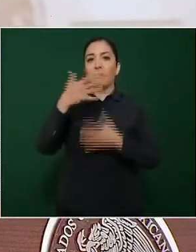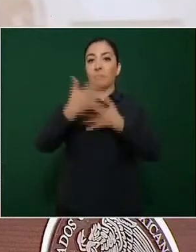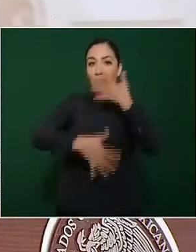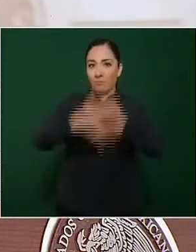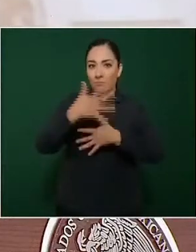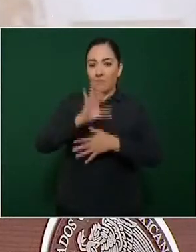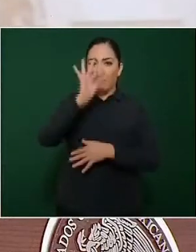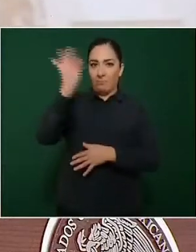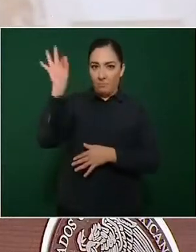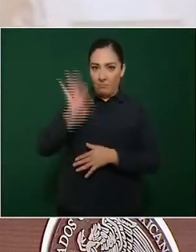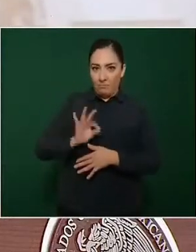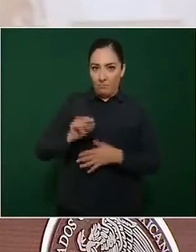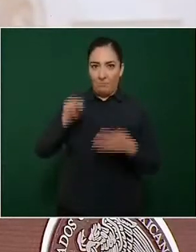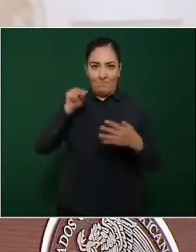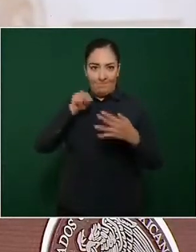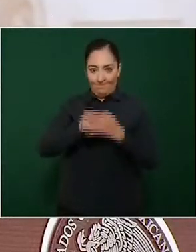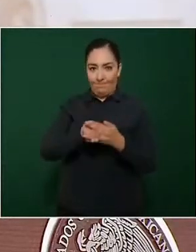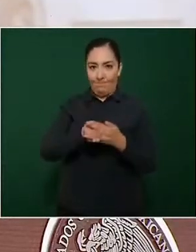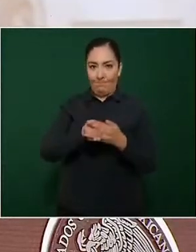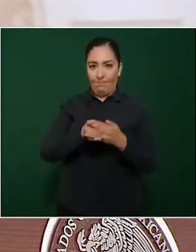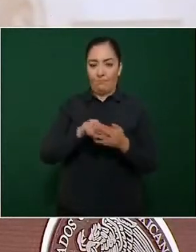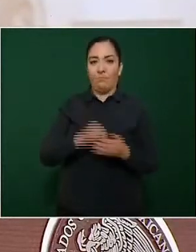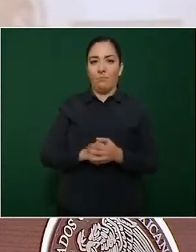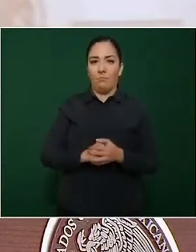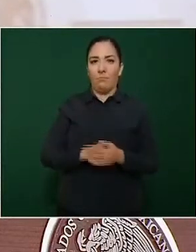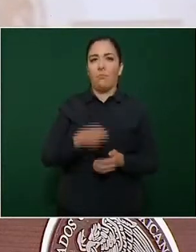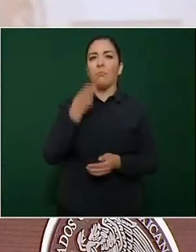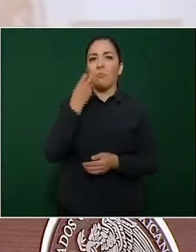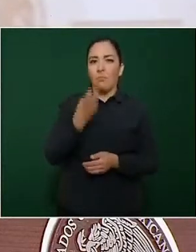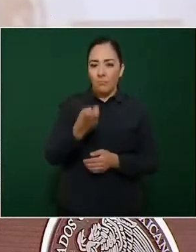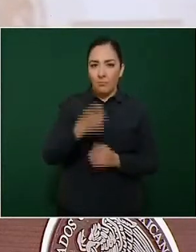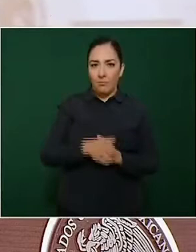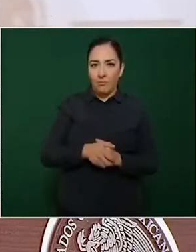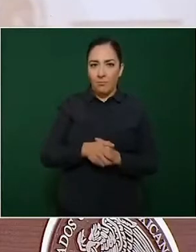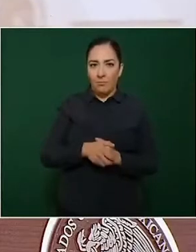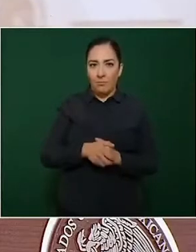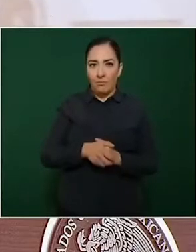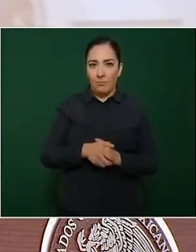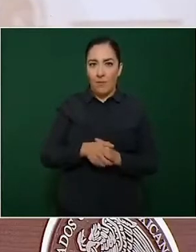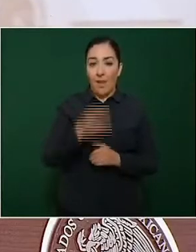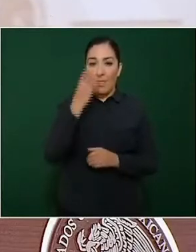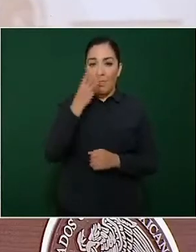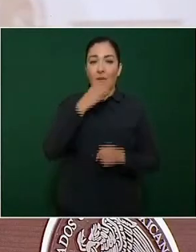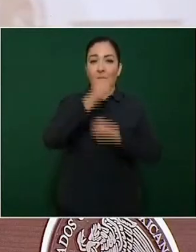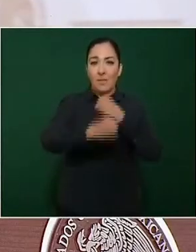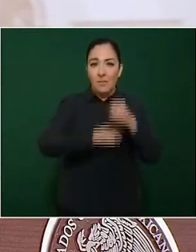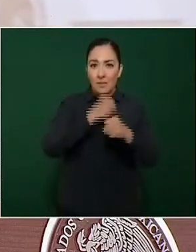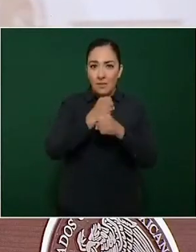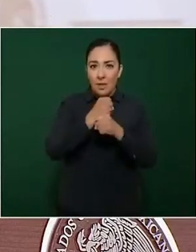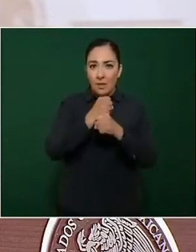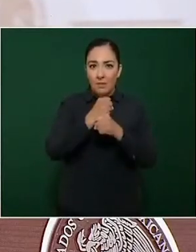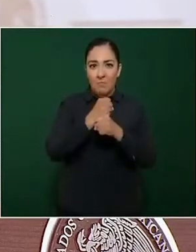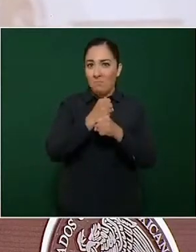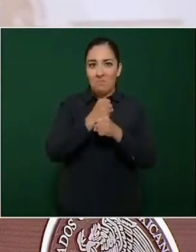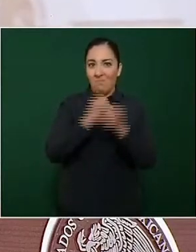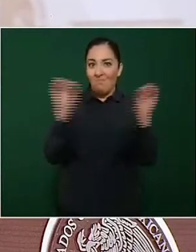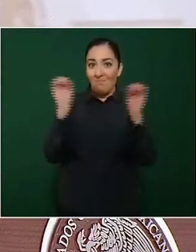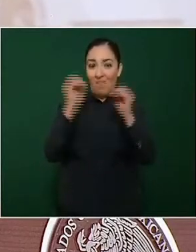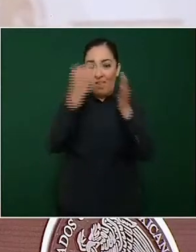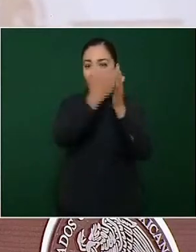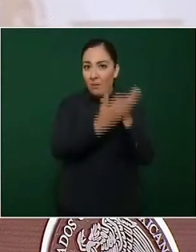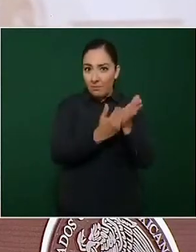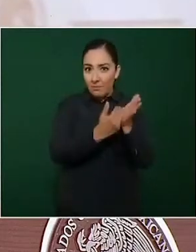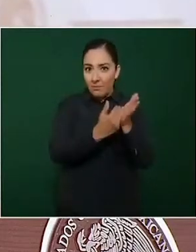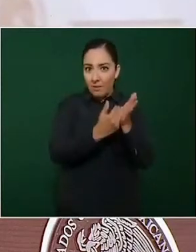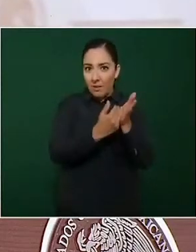ciento en homicidios dolosos. Esto quiere decir que en más de tres años no habíamos tenido una reducción importante